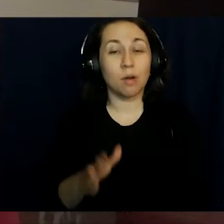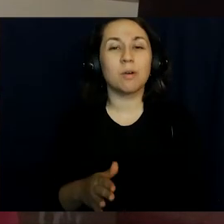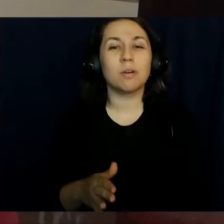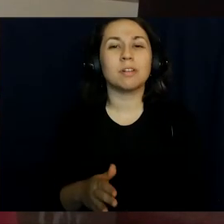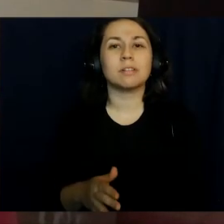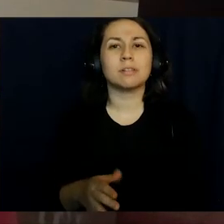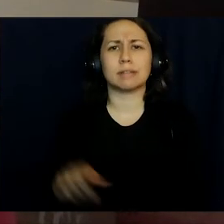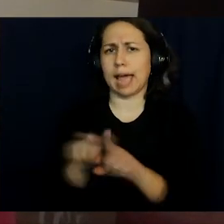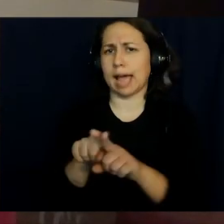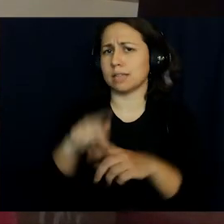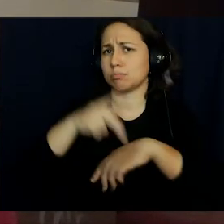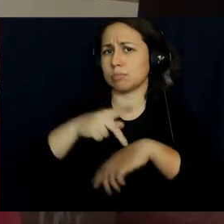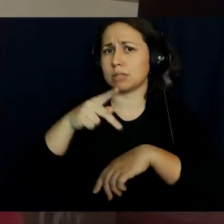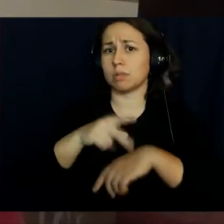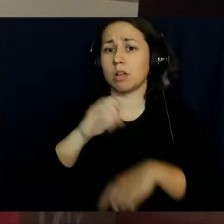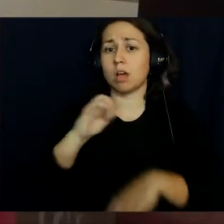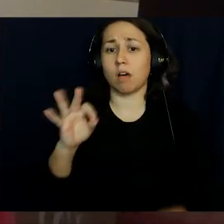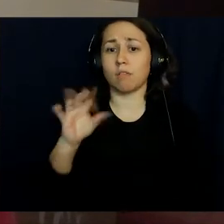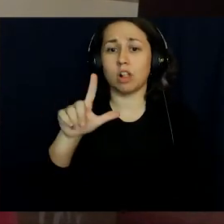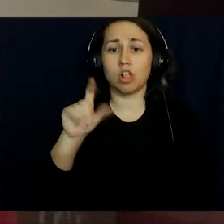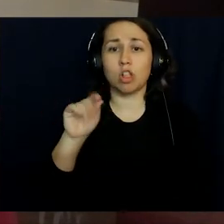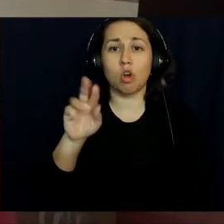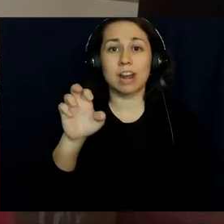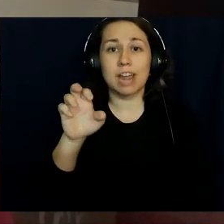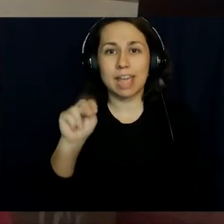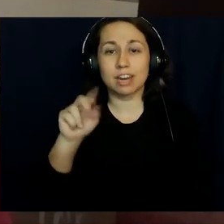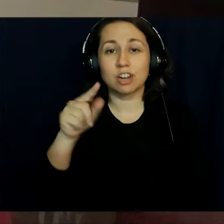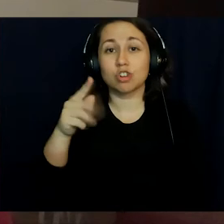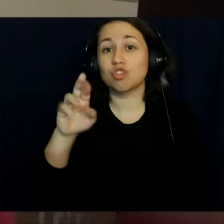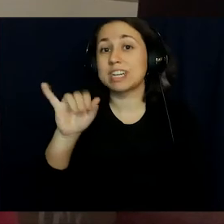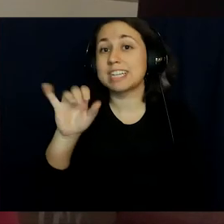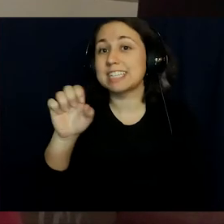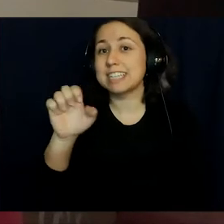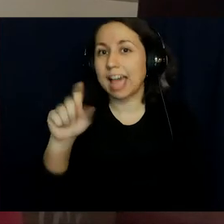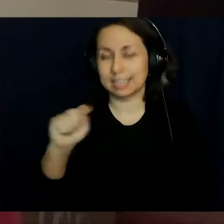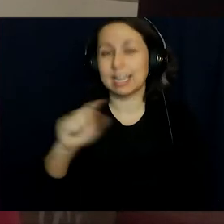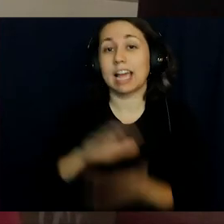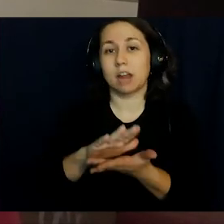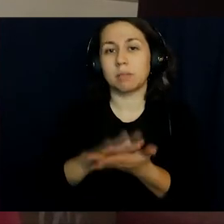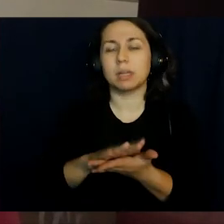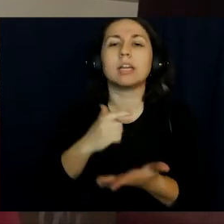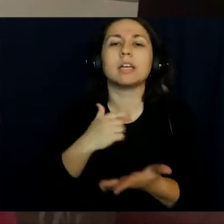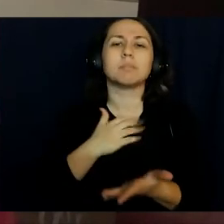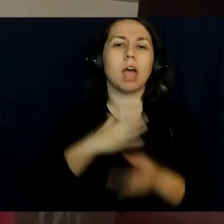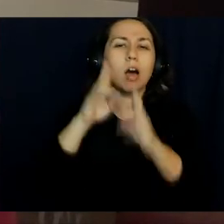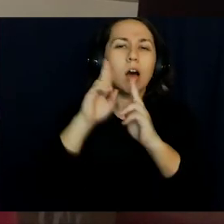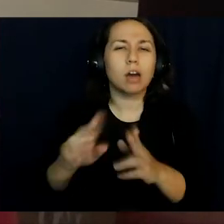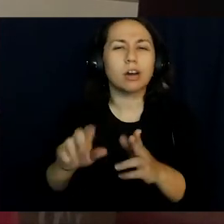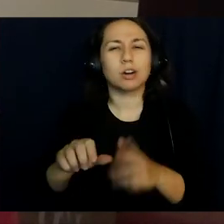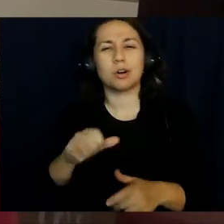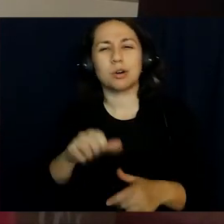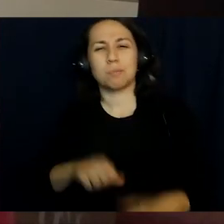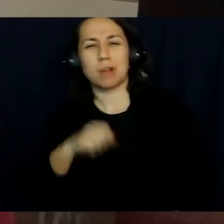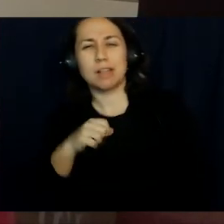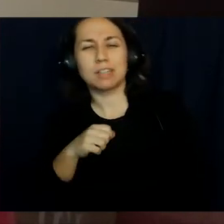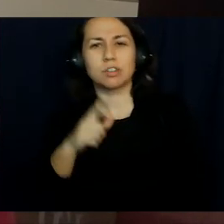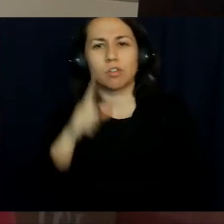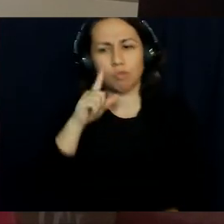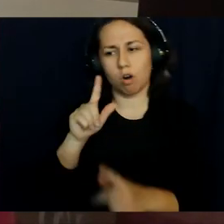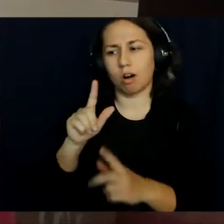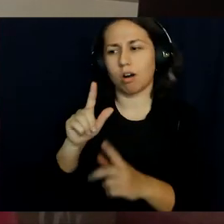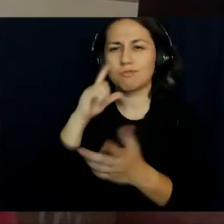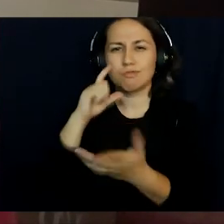Hola, como director de la Academia Lauren Grisset, es un honor y privilegio para mí reconocer a los Pumas